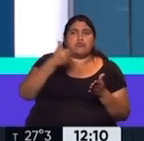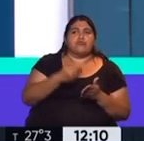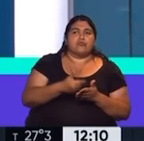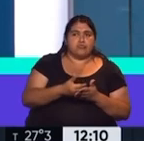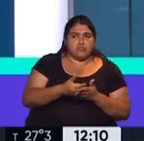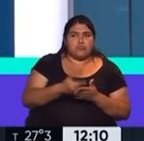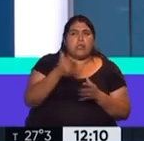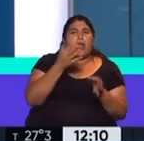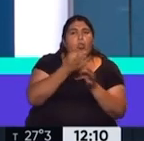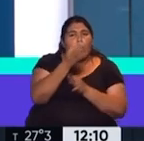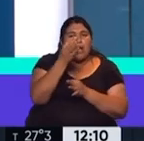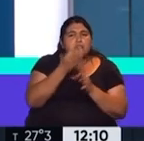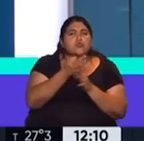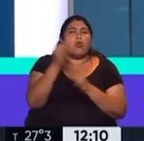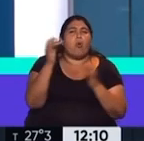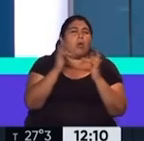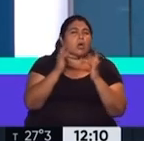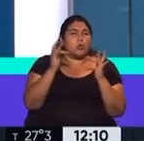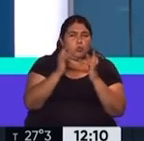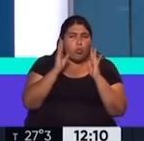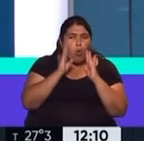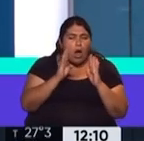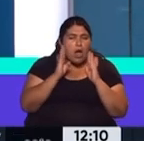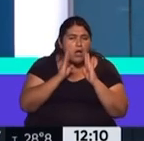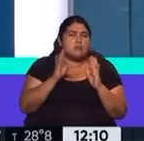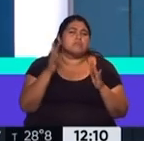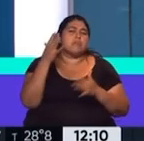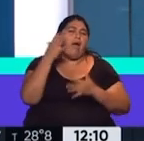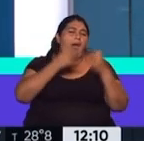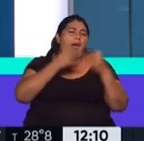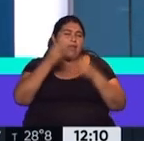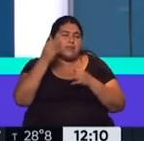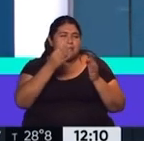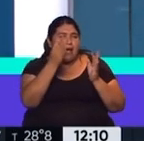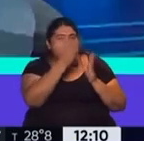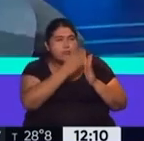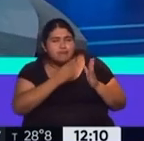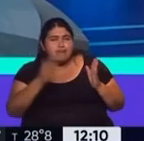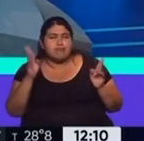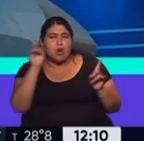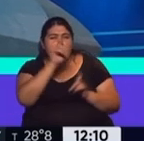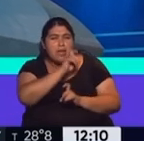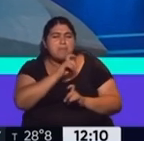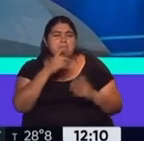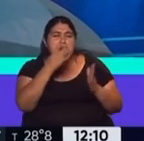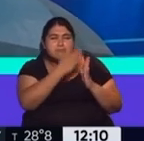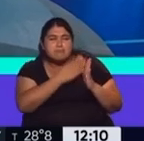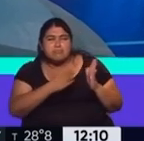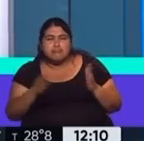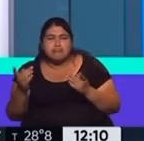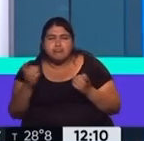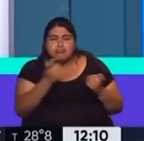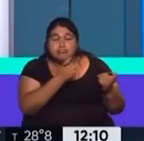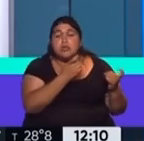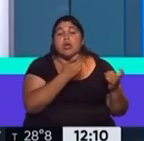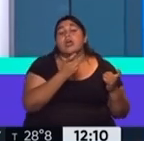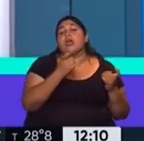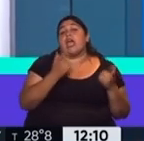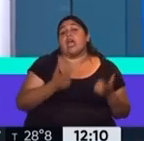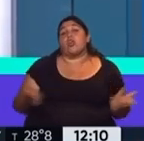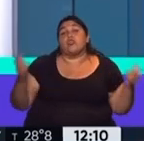educación virtual y habiendo analizado toda la problemática el consejo de la superior de la universidad